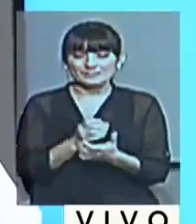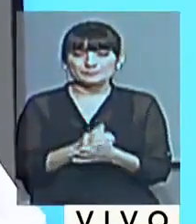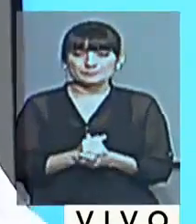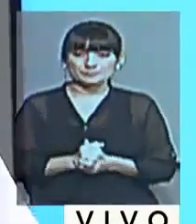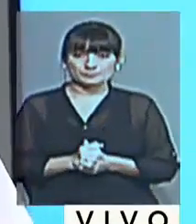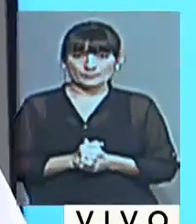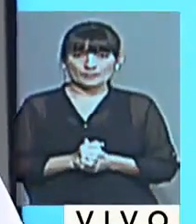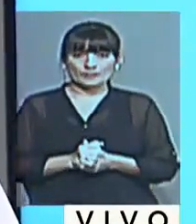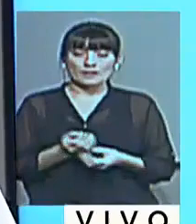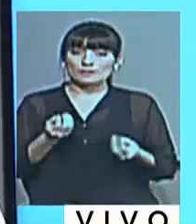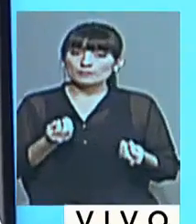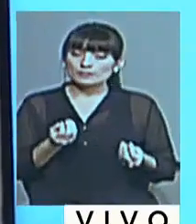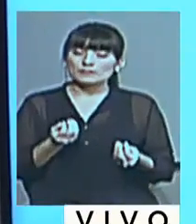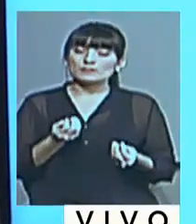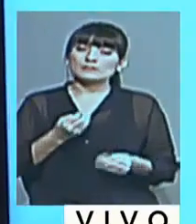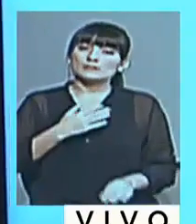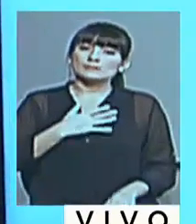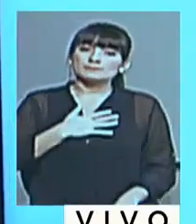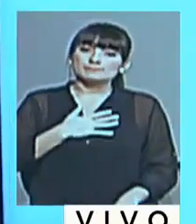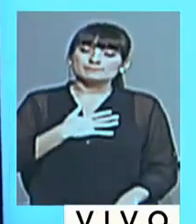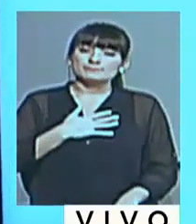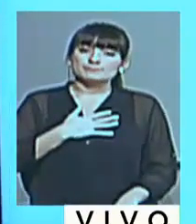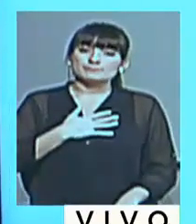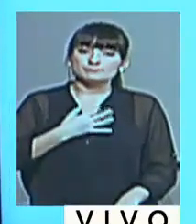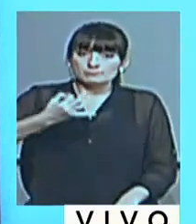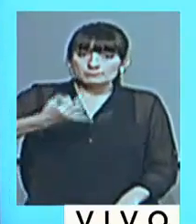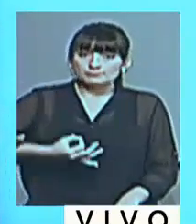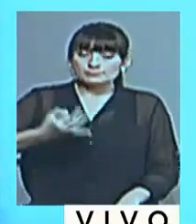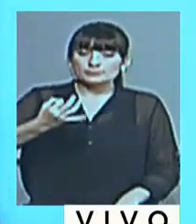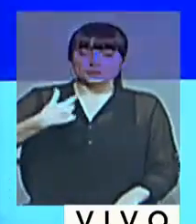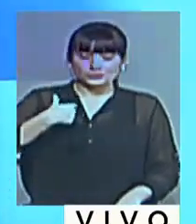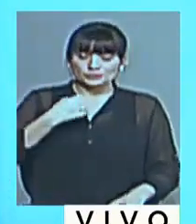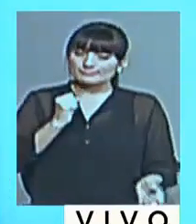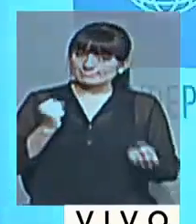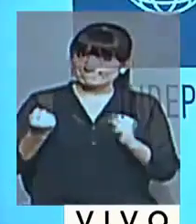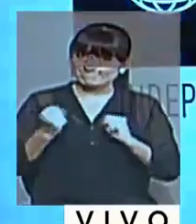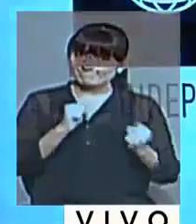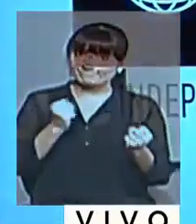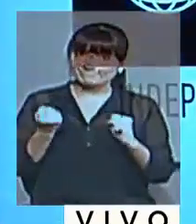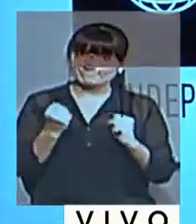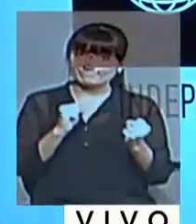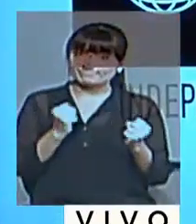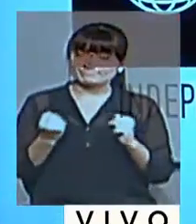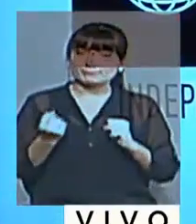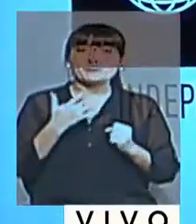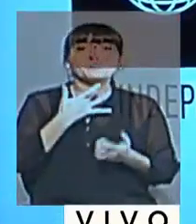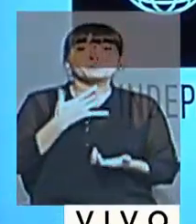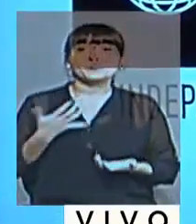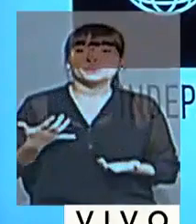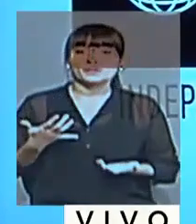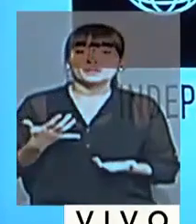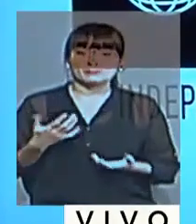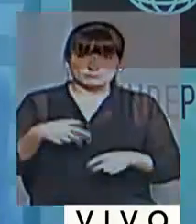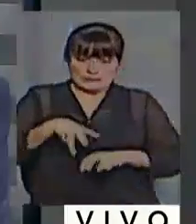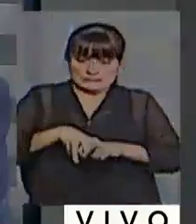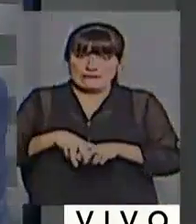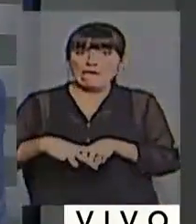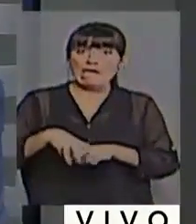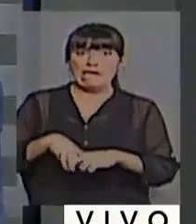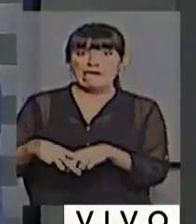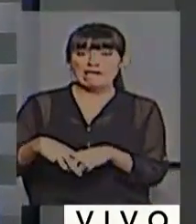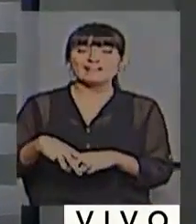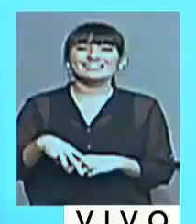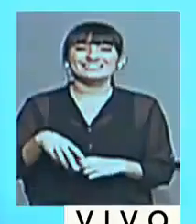Bueno, mire, efectivamente yo estoy inquieto porque... ¿Con la silla?